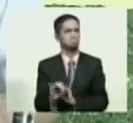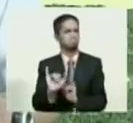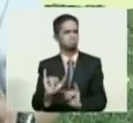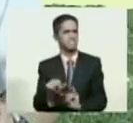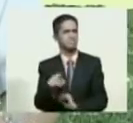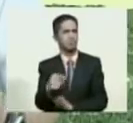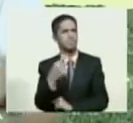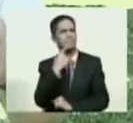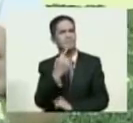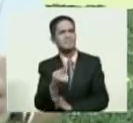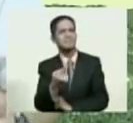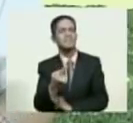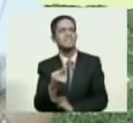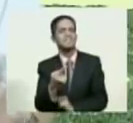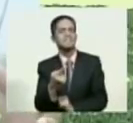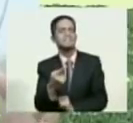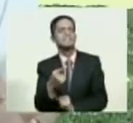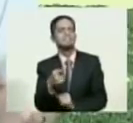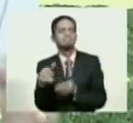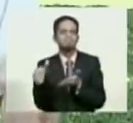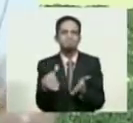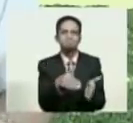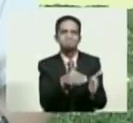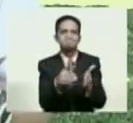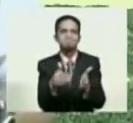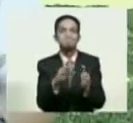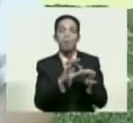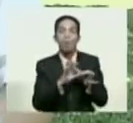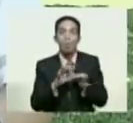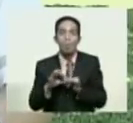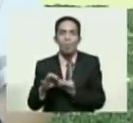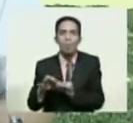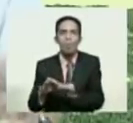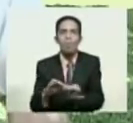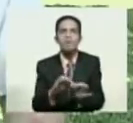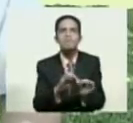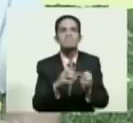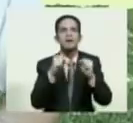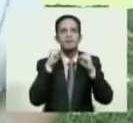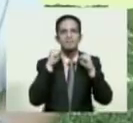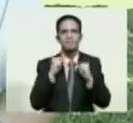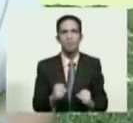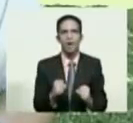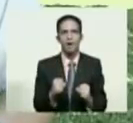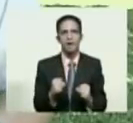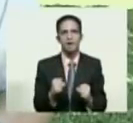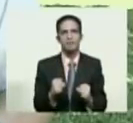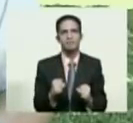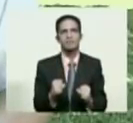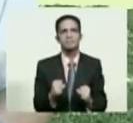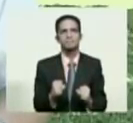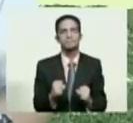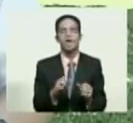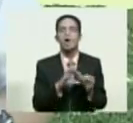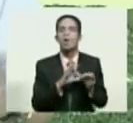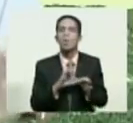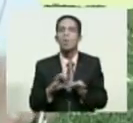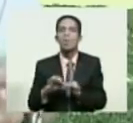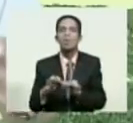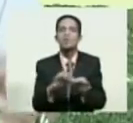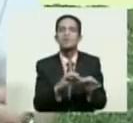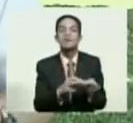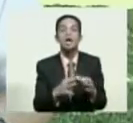Ortega, a lo que es la unidad de forma monolítica, una unidad donde deben estar